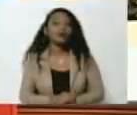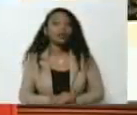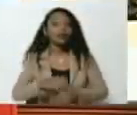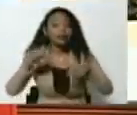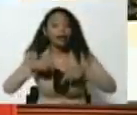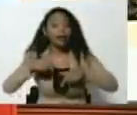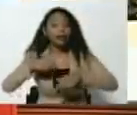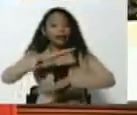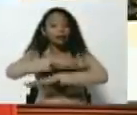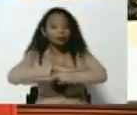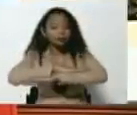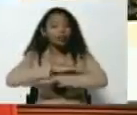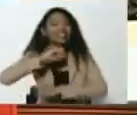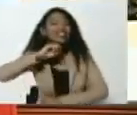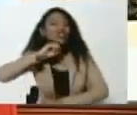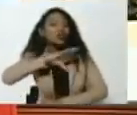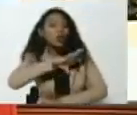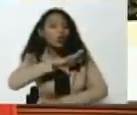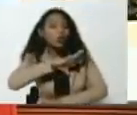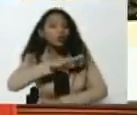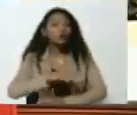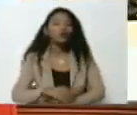este balcón histórico,